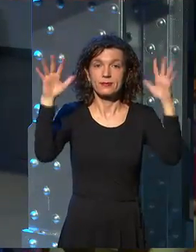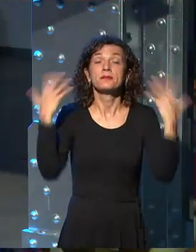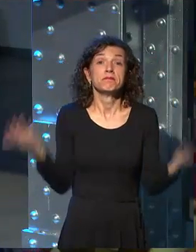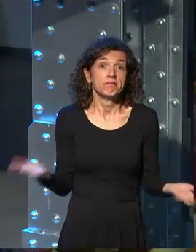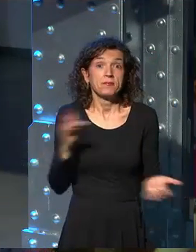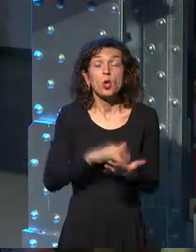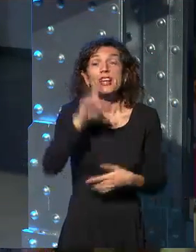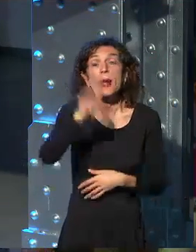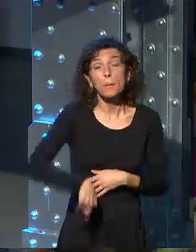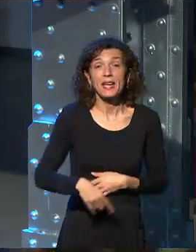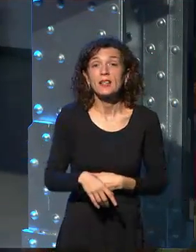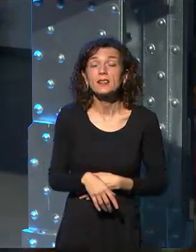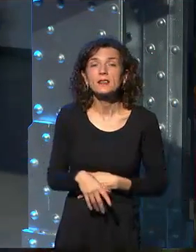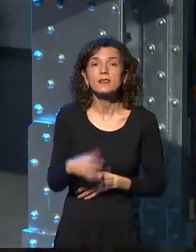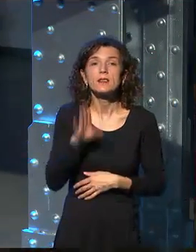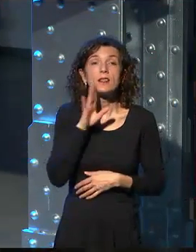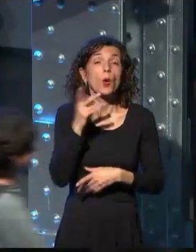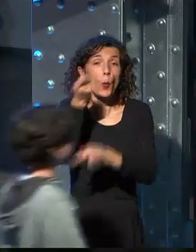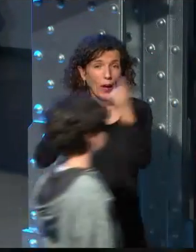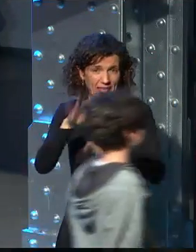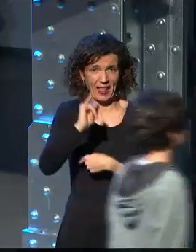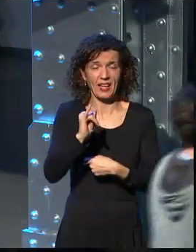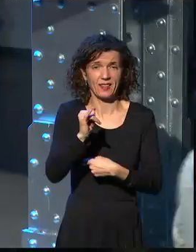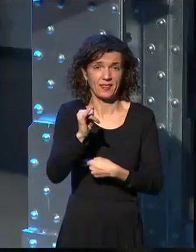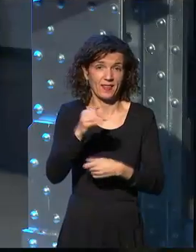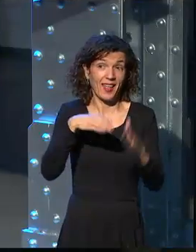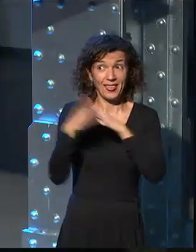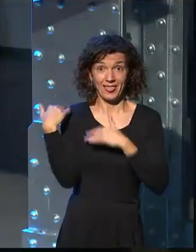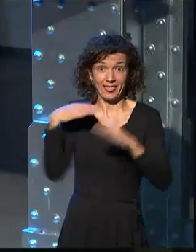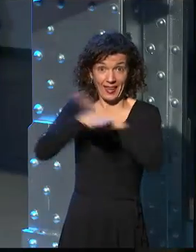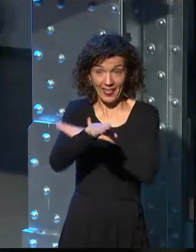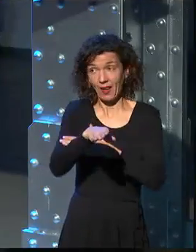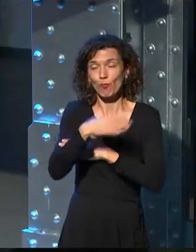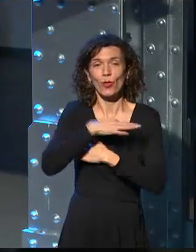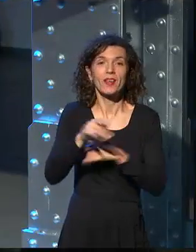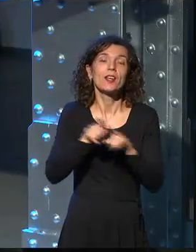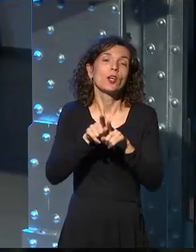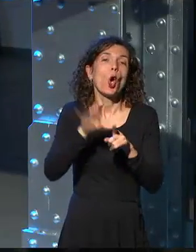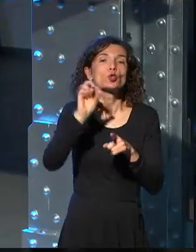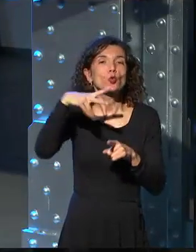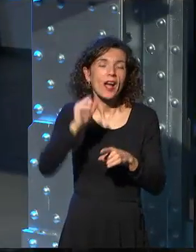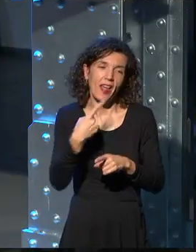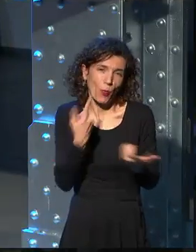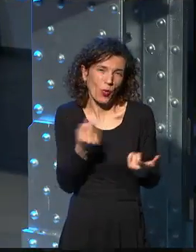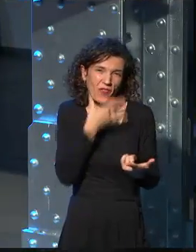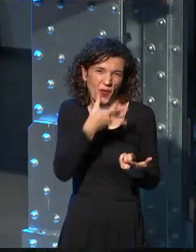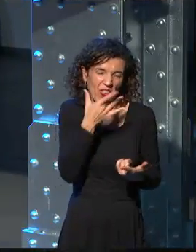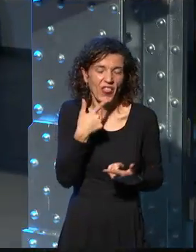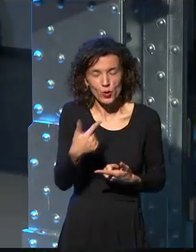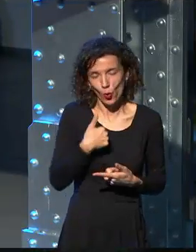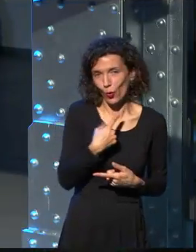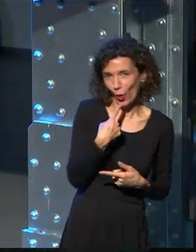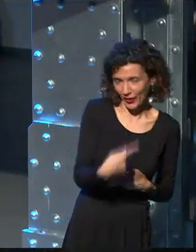Bueno, y también lo tienen a la venta la entrada, que eso a Susana seguro que le daba cosa decirlo, ya se lo digo